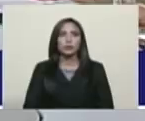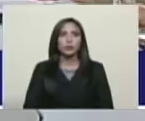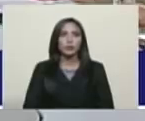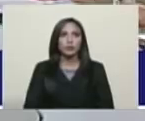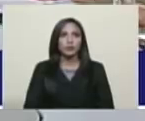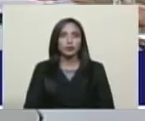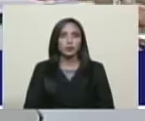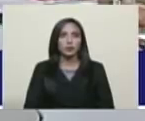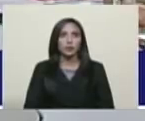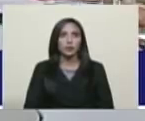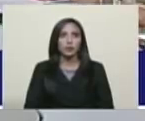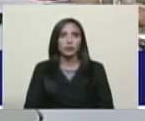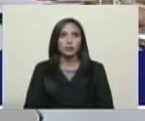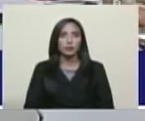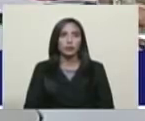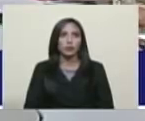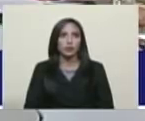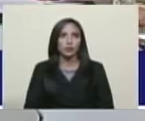seguir.